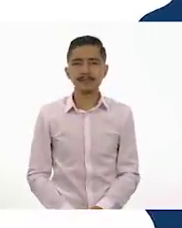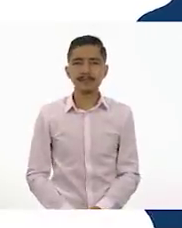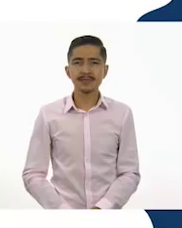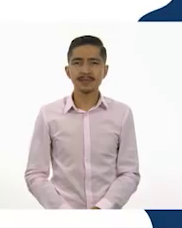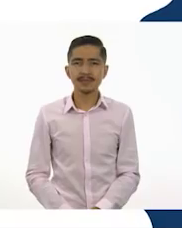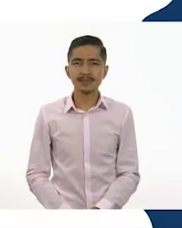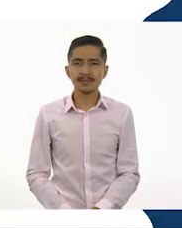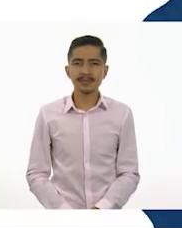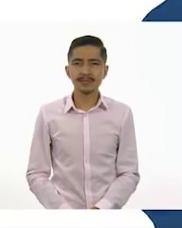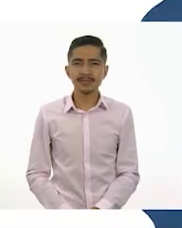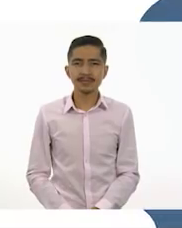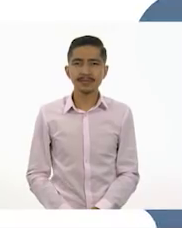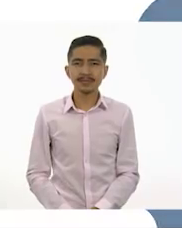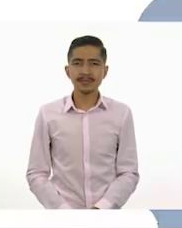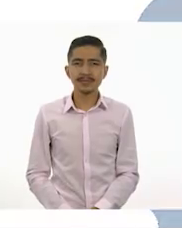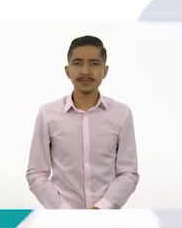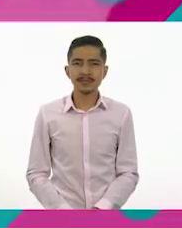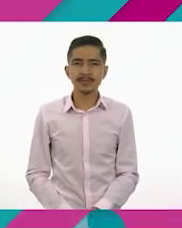aprendeencasa.cep.gov.mx.